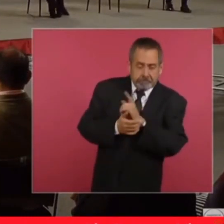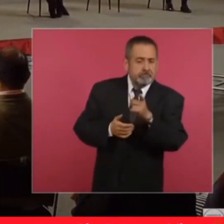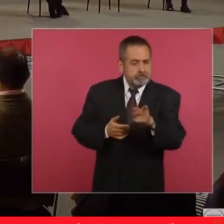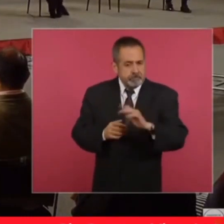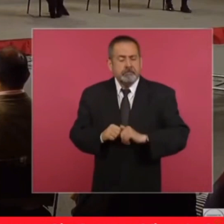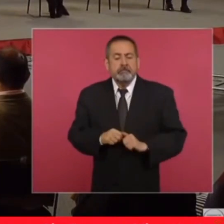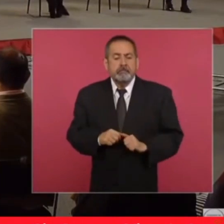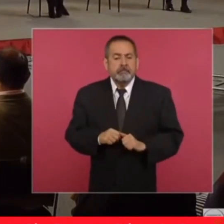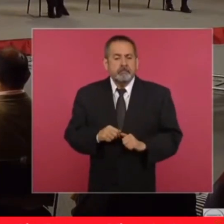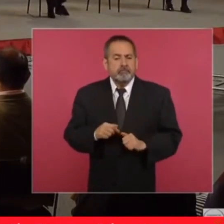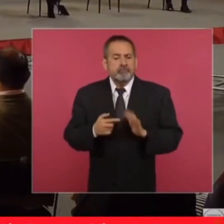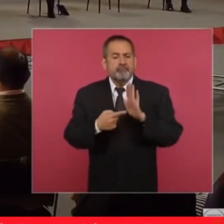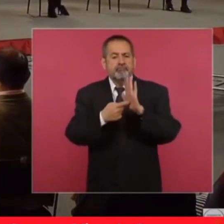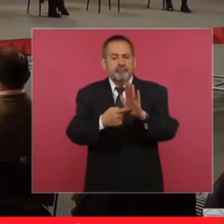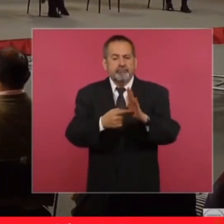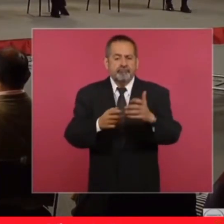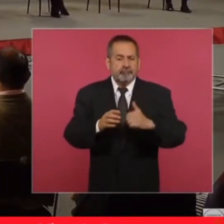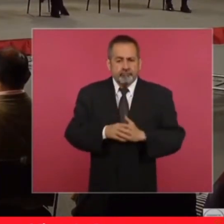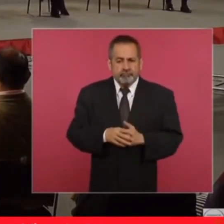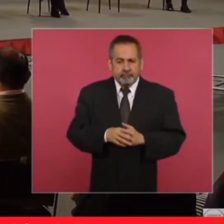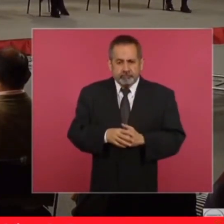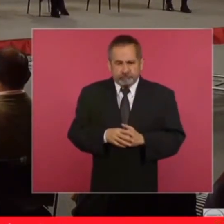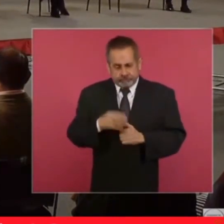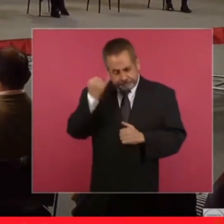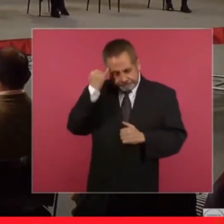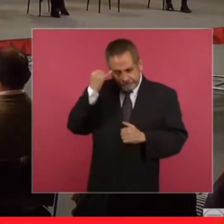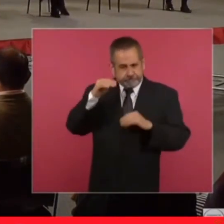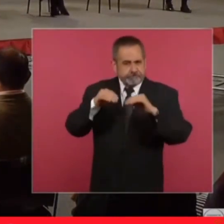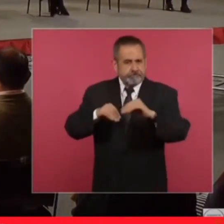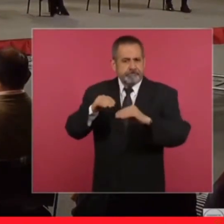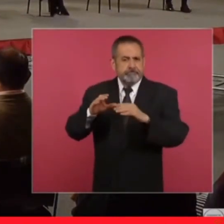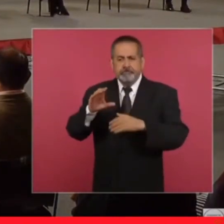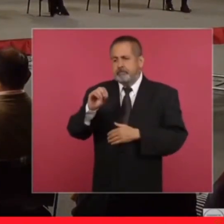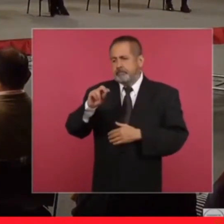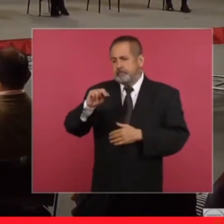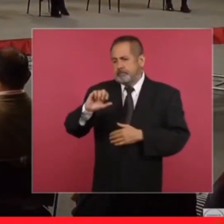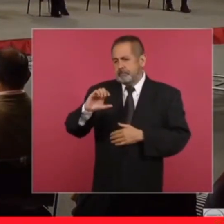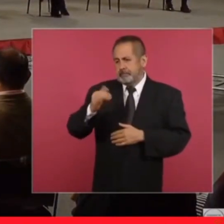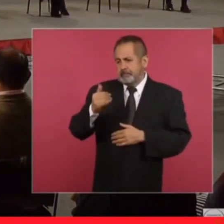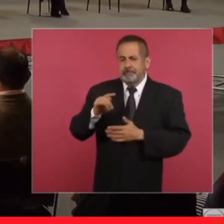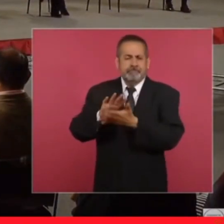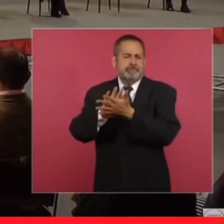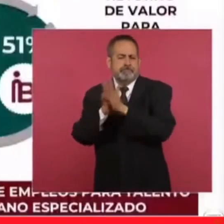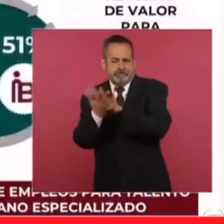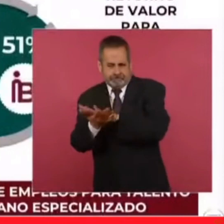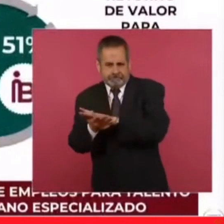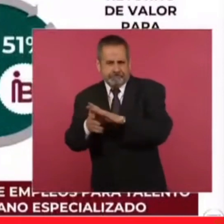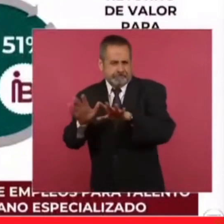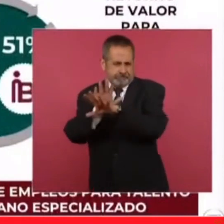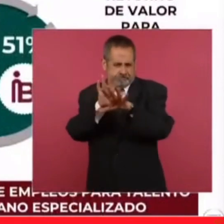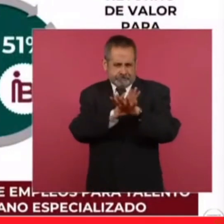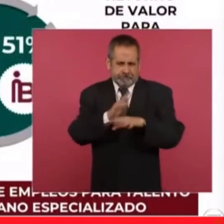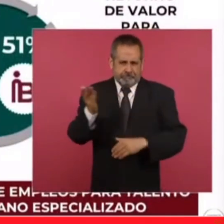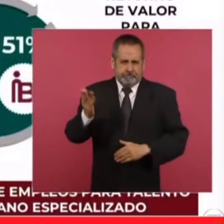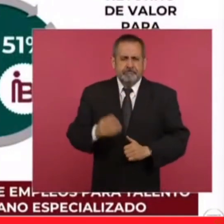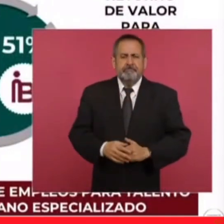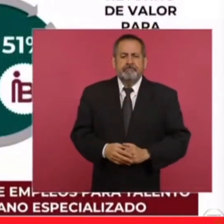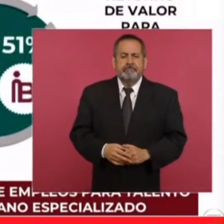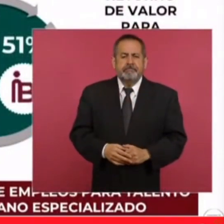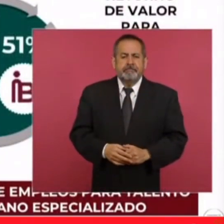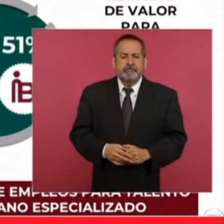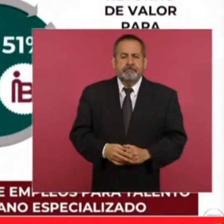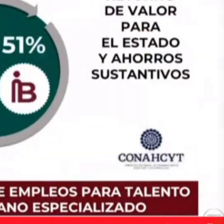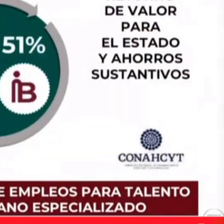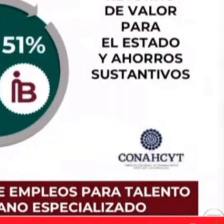atender, le presento que gracias a la reconfiguración y transformación de CONACYT a favor del bienestar y del desarrollo